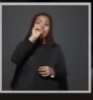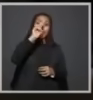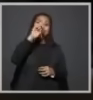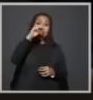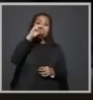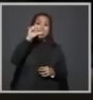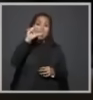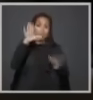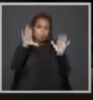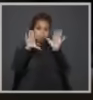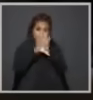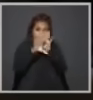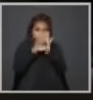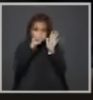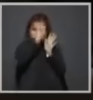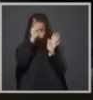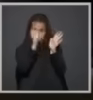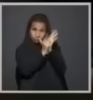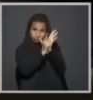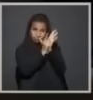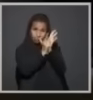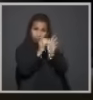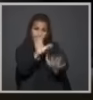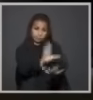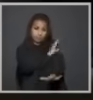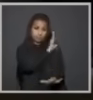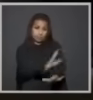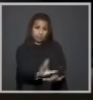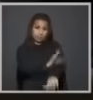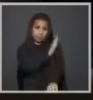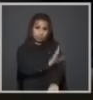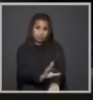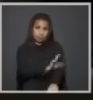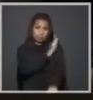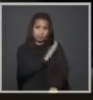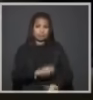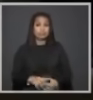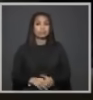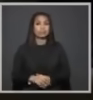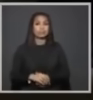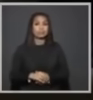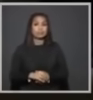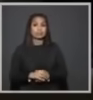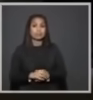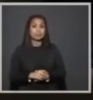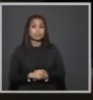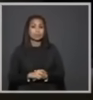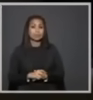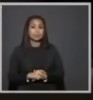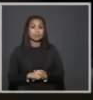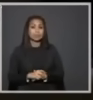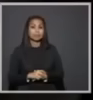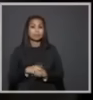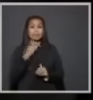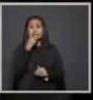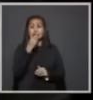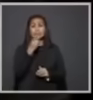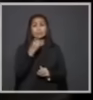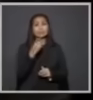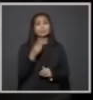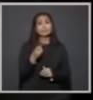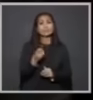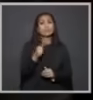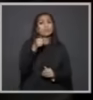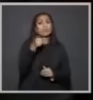muchísima inversión, millones de dólares, que ya hay empleos actualmente funcionando alrededor de esto y que más adelante habrá más. ¿Qué sigue